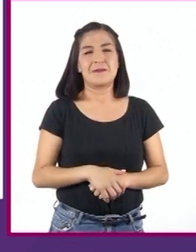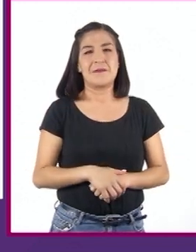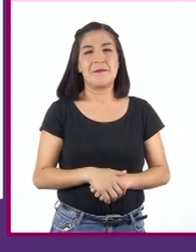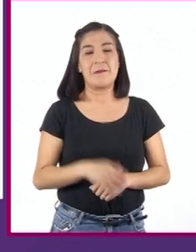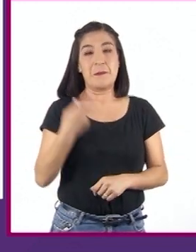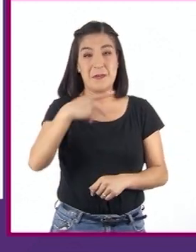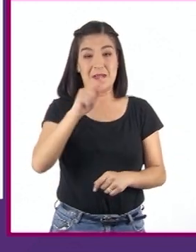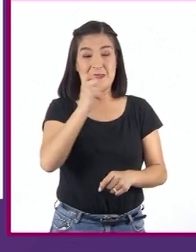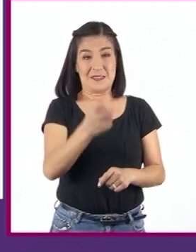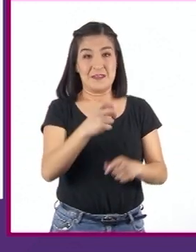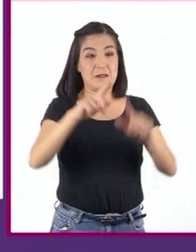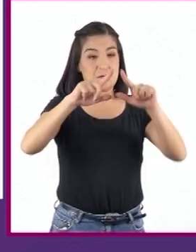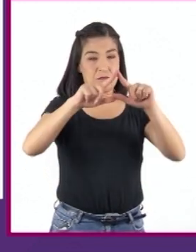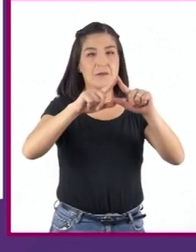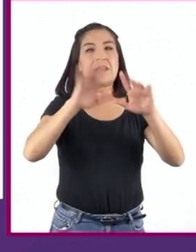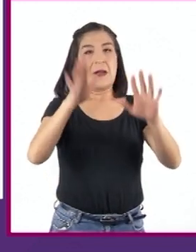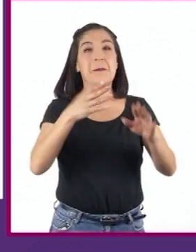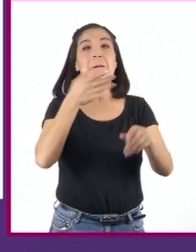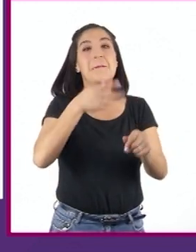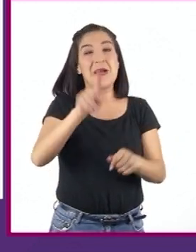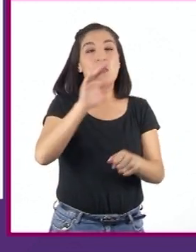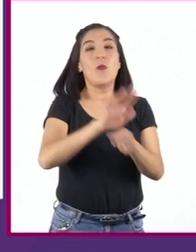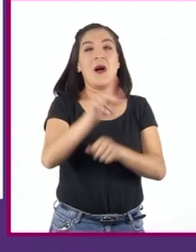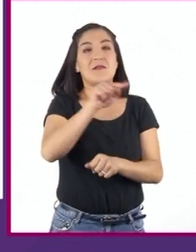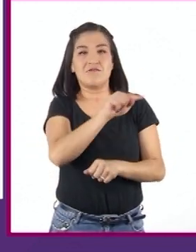pero no su altura.